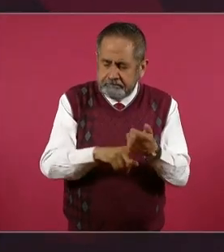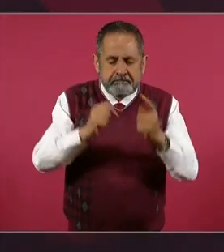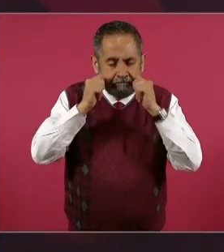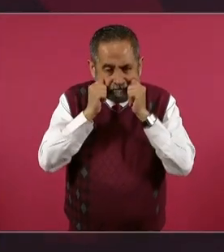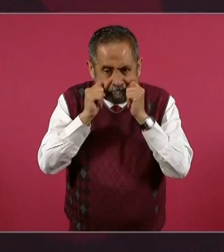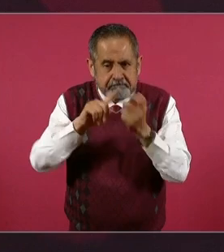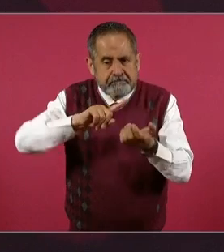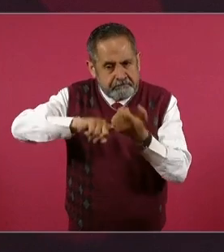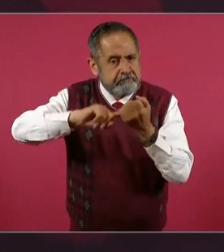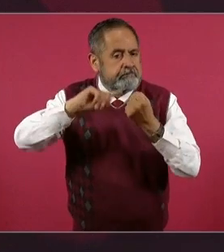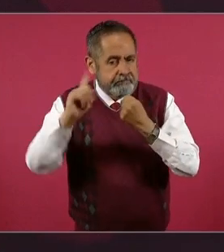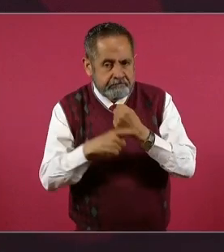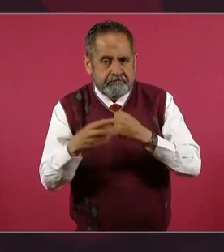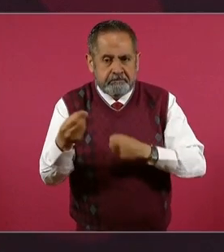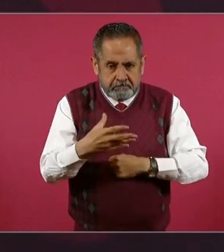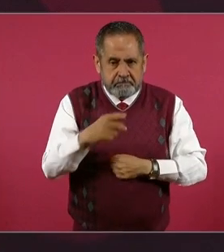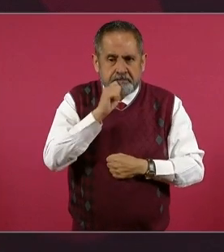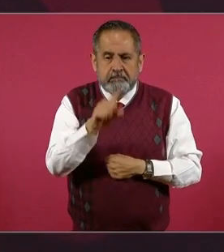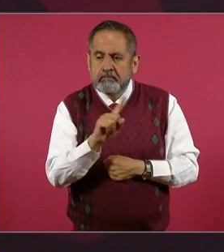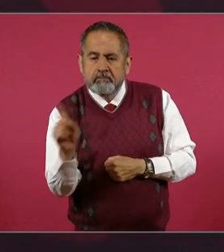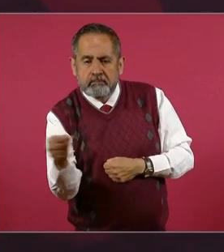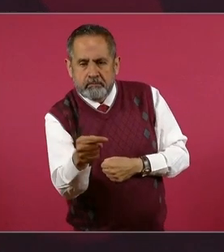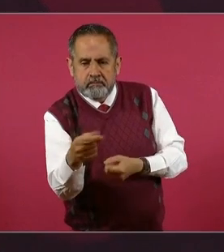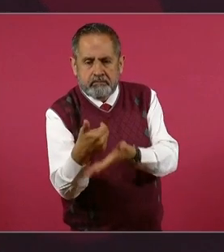también se benefician.